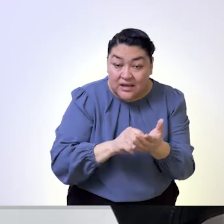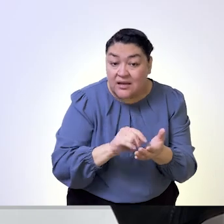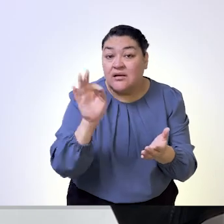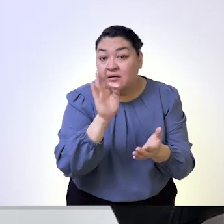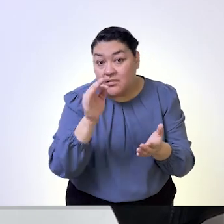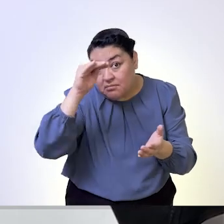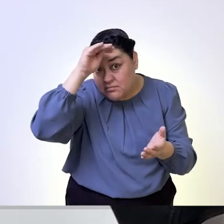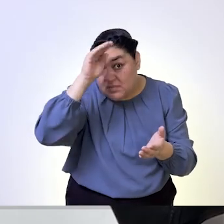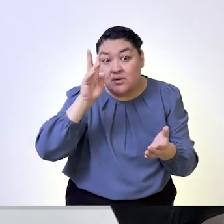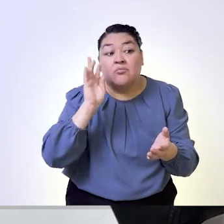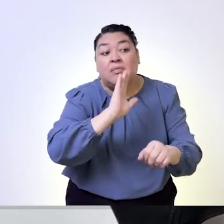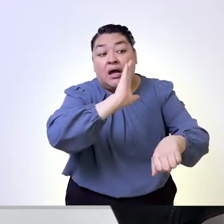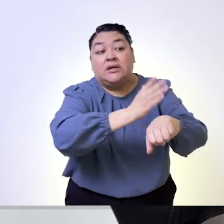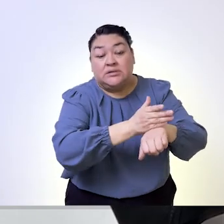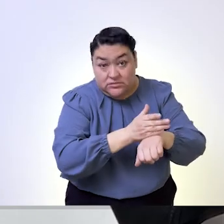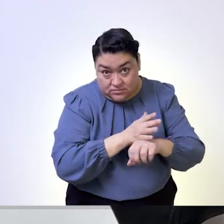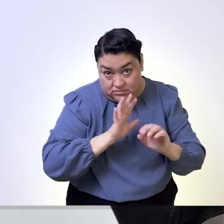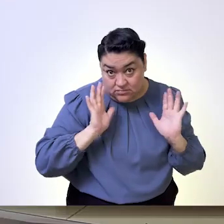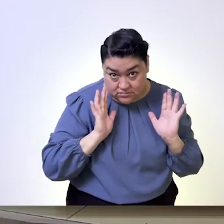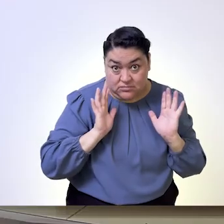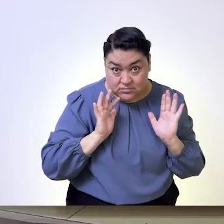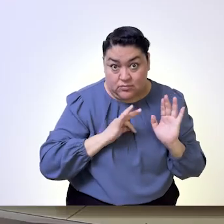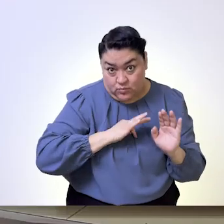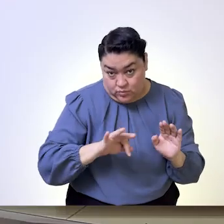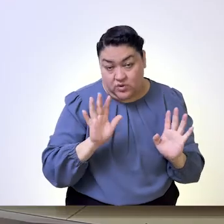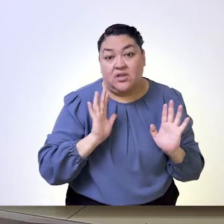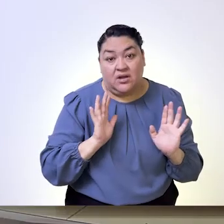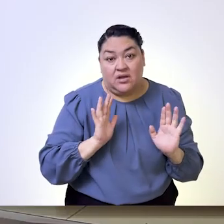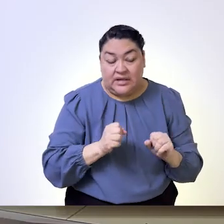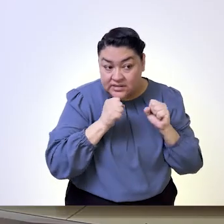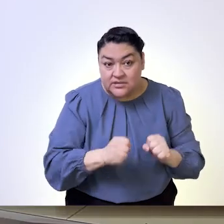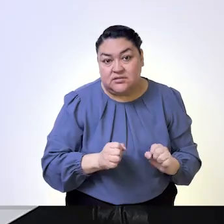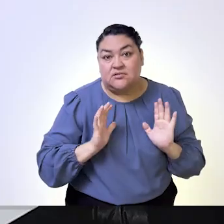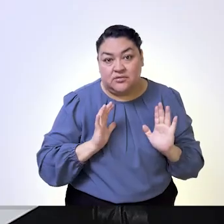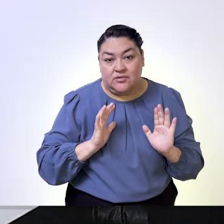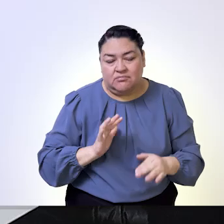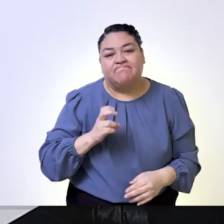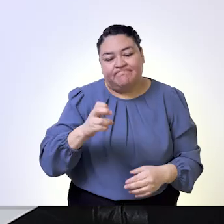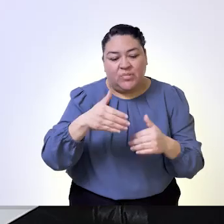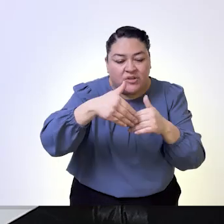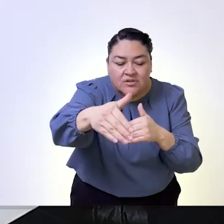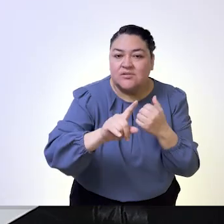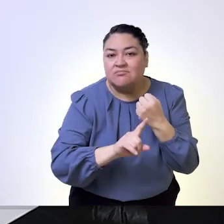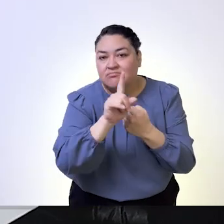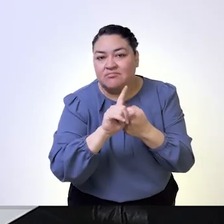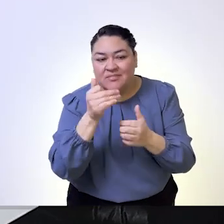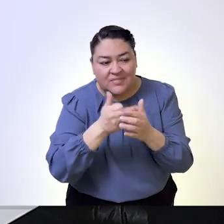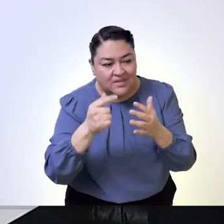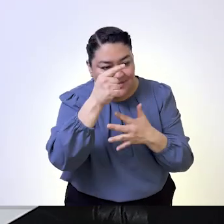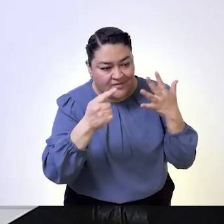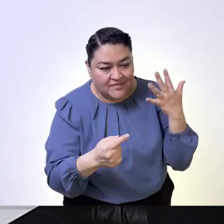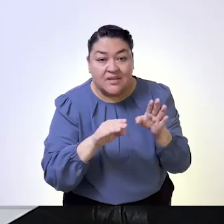inclusive considere también el modelo sancionador. Entonces, me parece que parte del